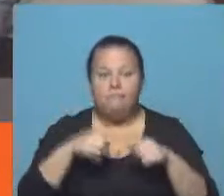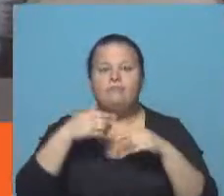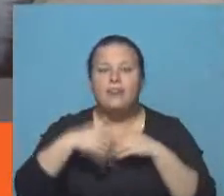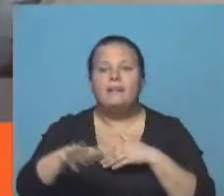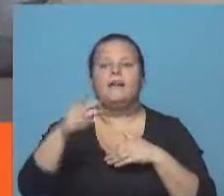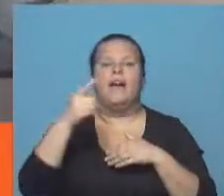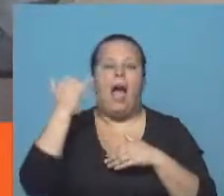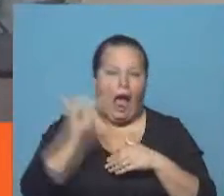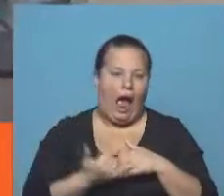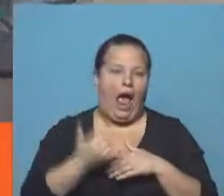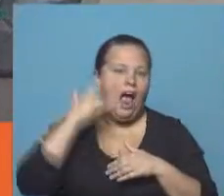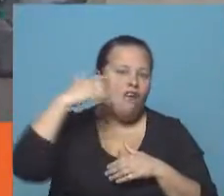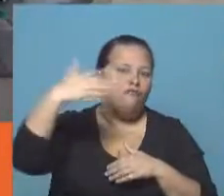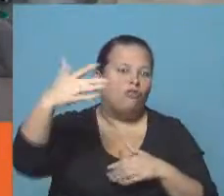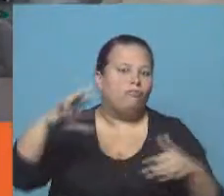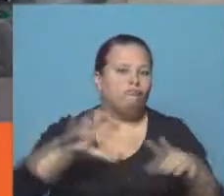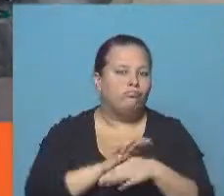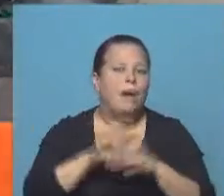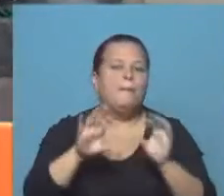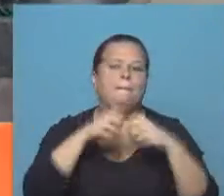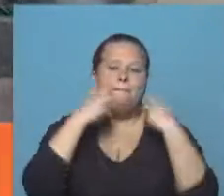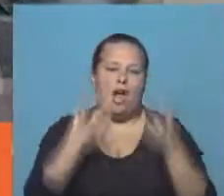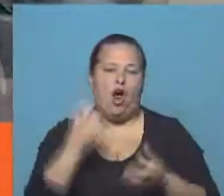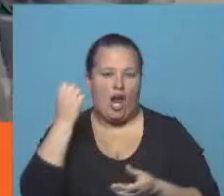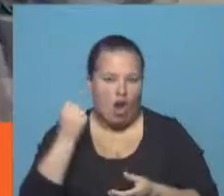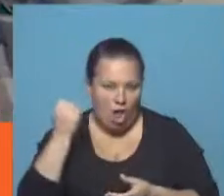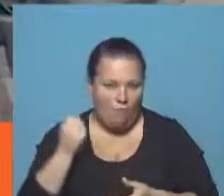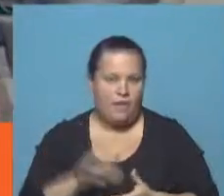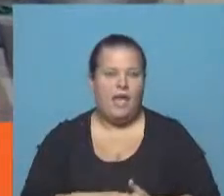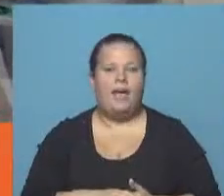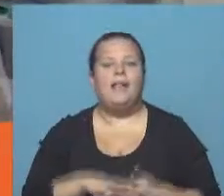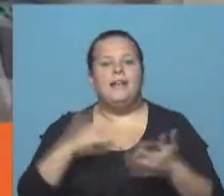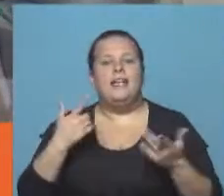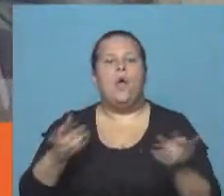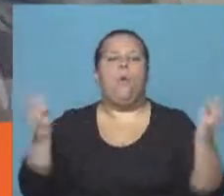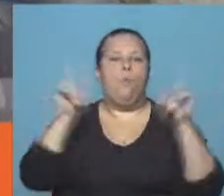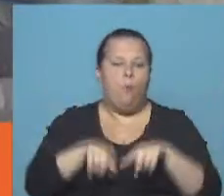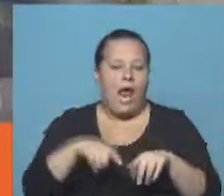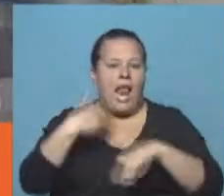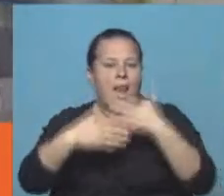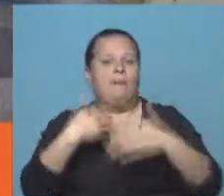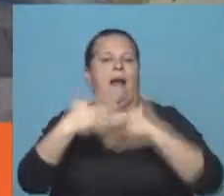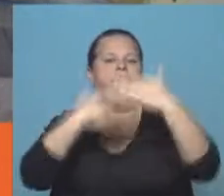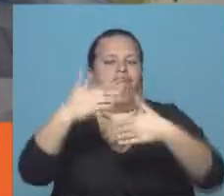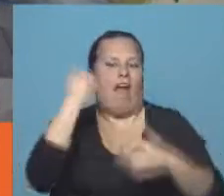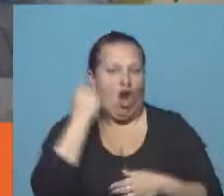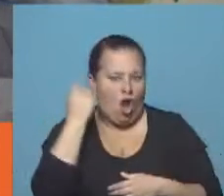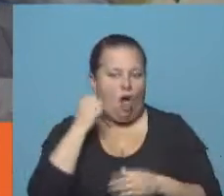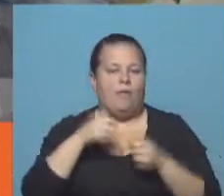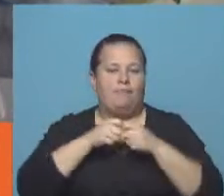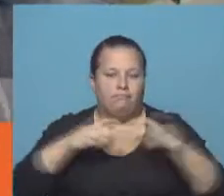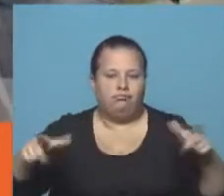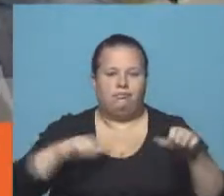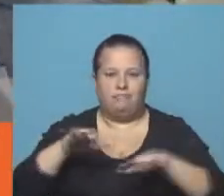de la cual existen perspectivas ciertas de recuperación de la economía y de retomar la senda del crecimiento económico, de la expansión